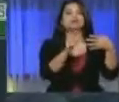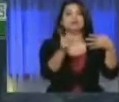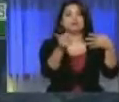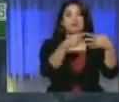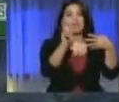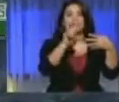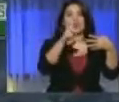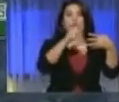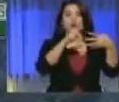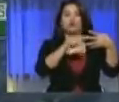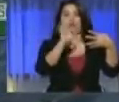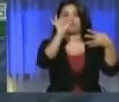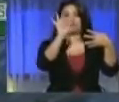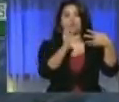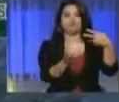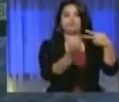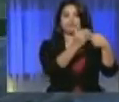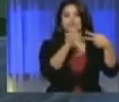las gigantas, pues.